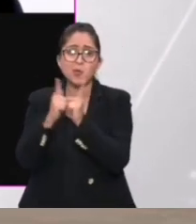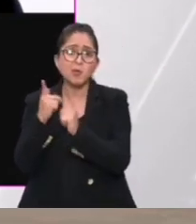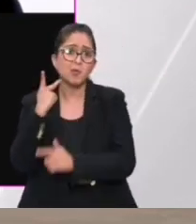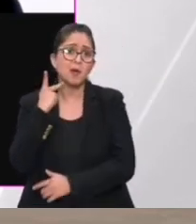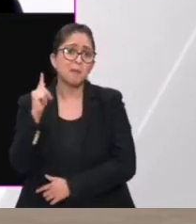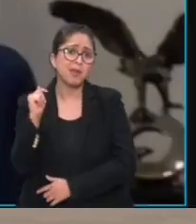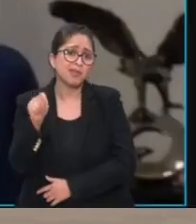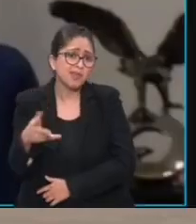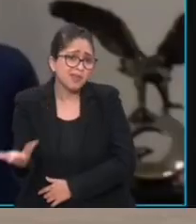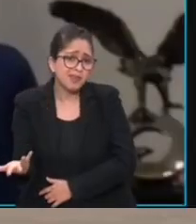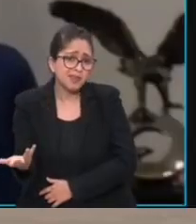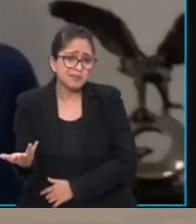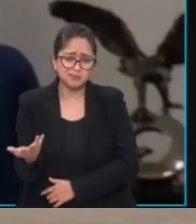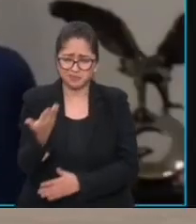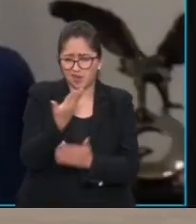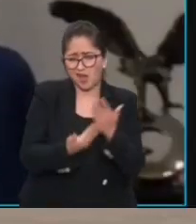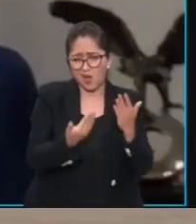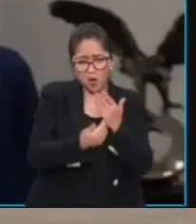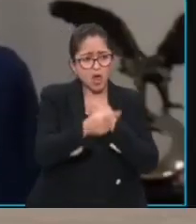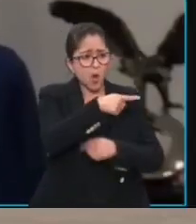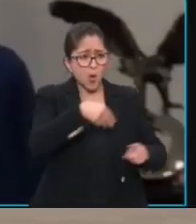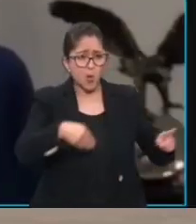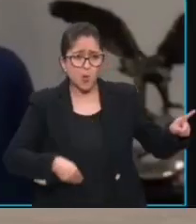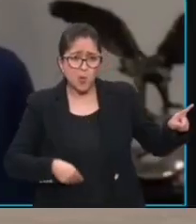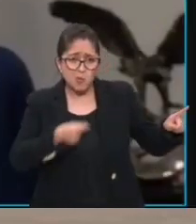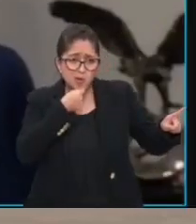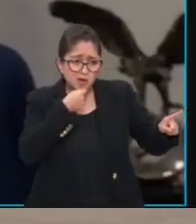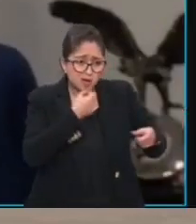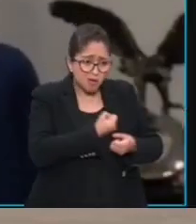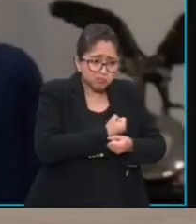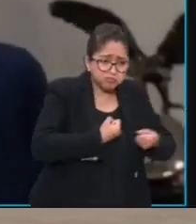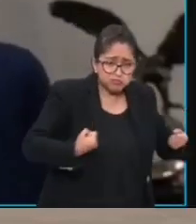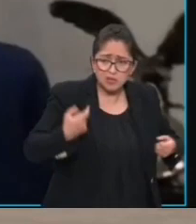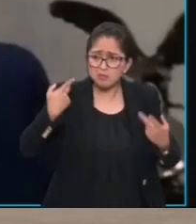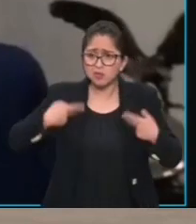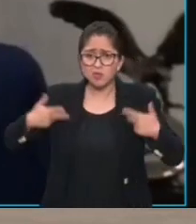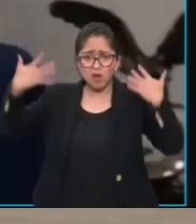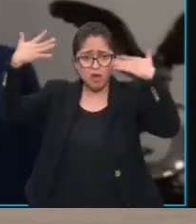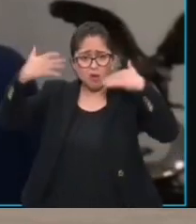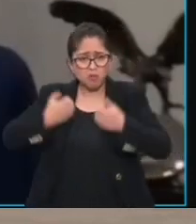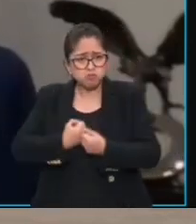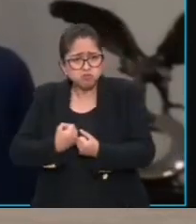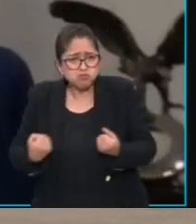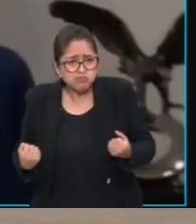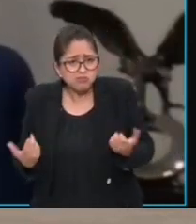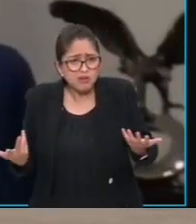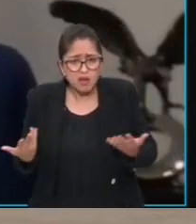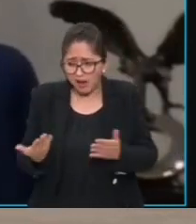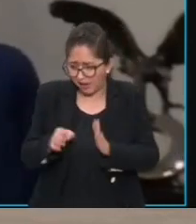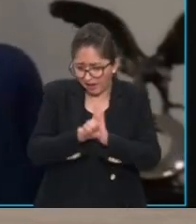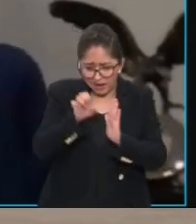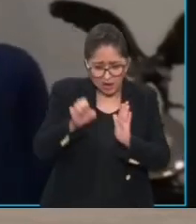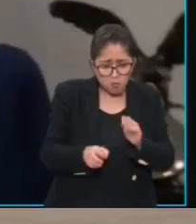culpa a los niños porque tienen sobrepeso, a los adultos por sobrepeso, de lo que no se hizo en el momento de la pandemia. No se tenía el